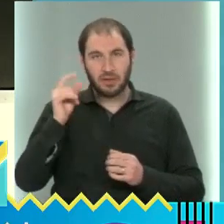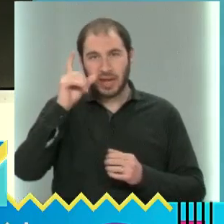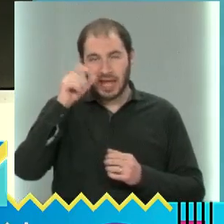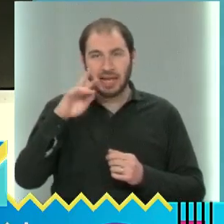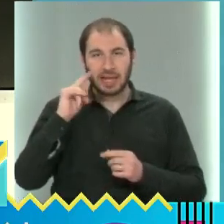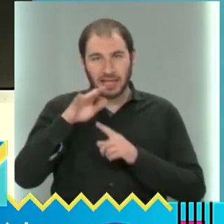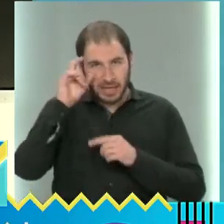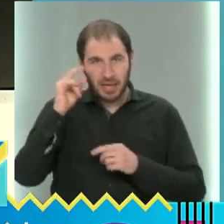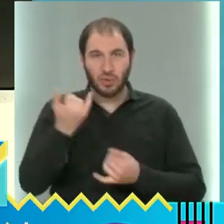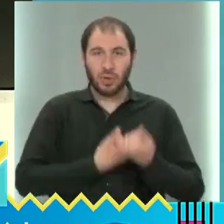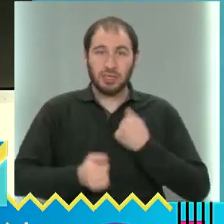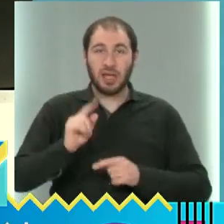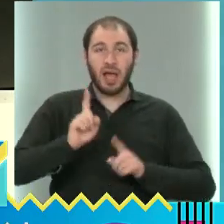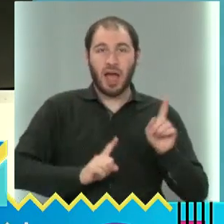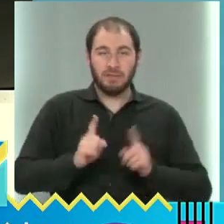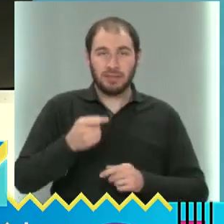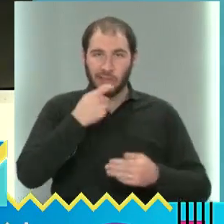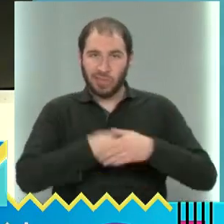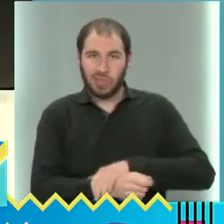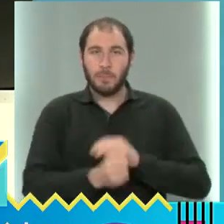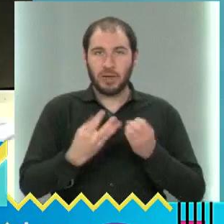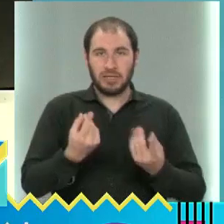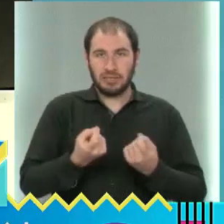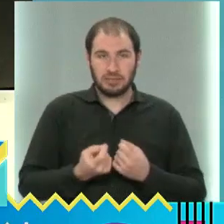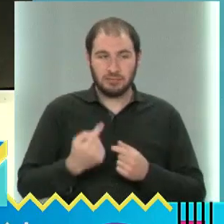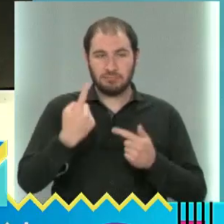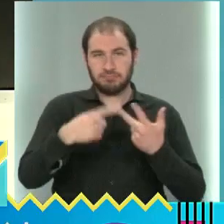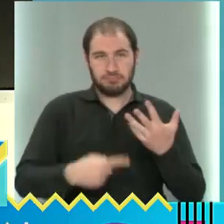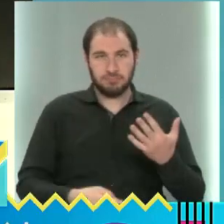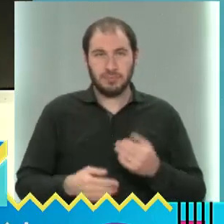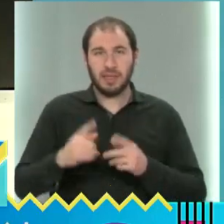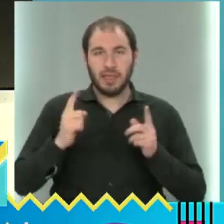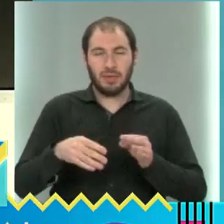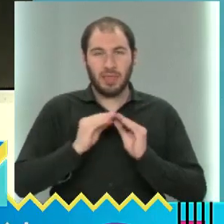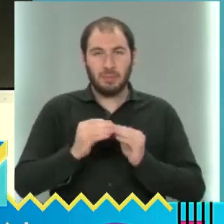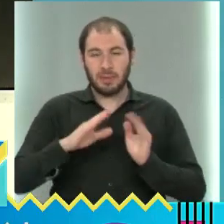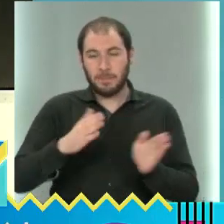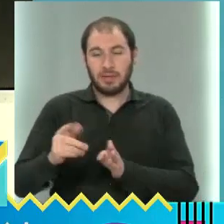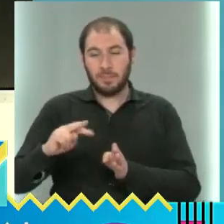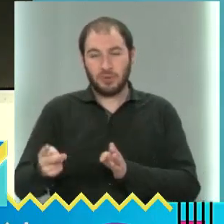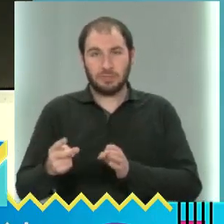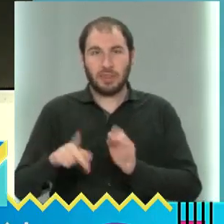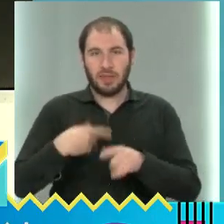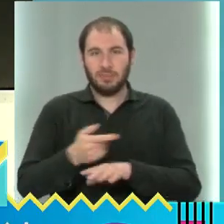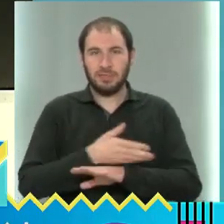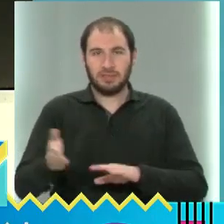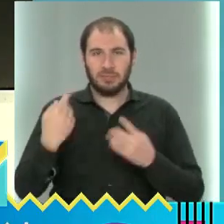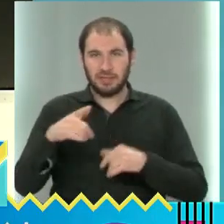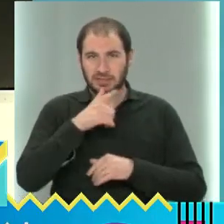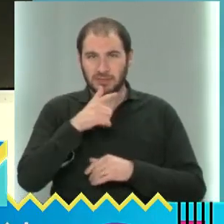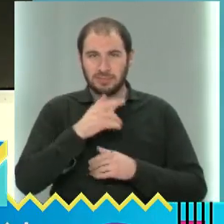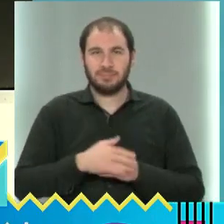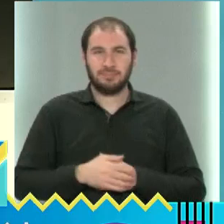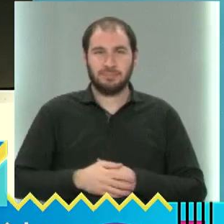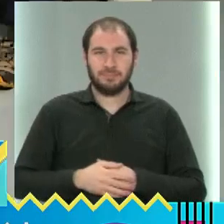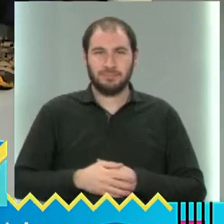Enrique nos decía, bueno, a veces se evade por una necesidad. Bueno, cosas que vamos a poner también en discusión en el próximo bloque y enseguida continuamos con más distintos